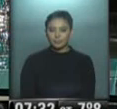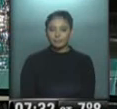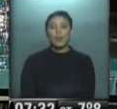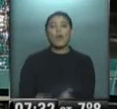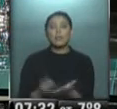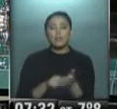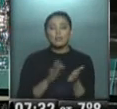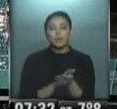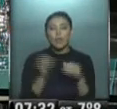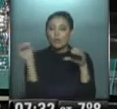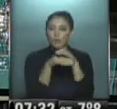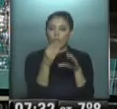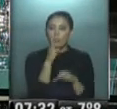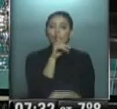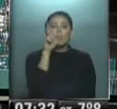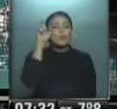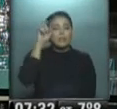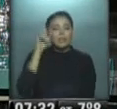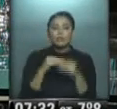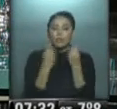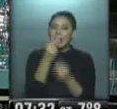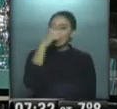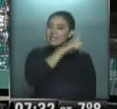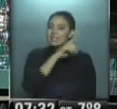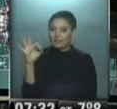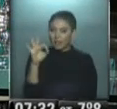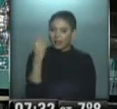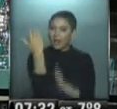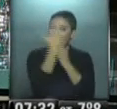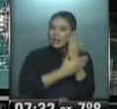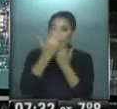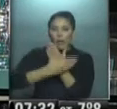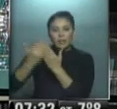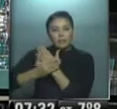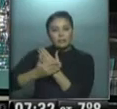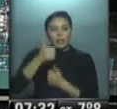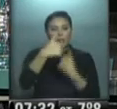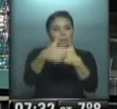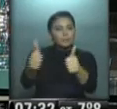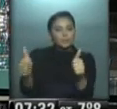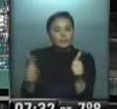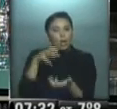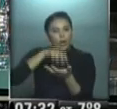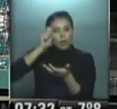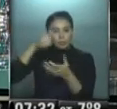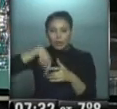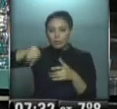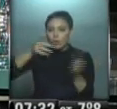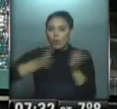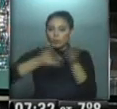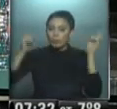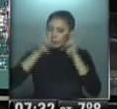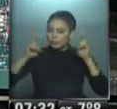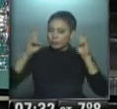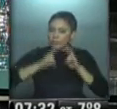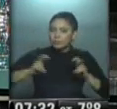volvemos a hablar de los fondos buitres de raúl son 100 expedientes los que van a analizar a puerta cerrada los integrantes de la corte suprema de nueva york